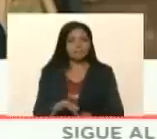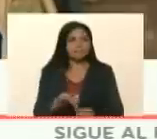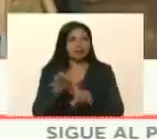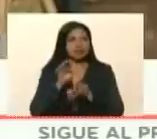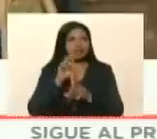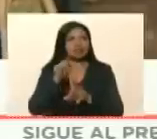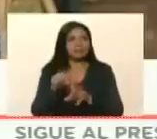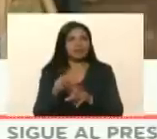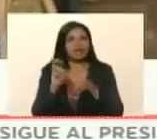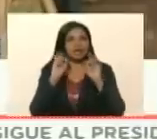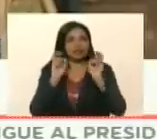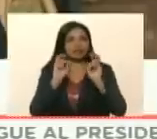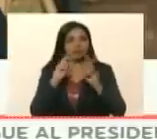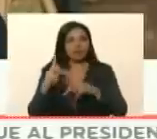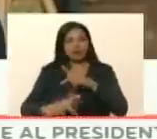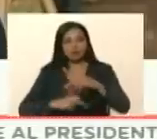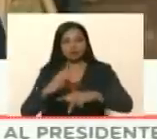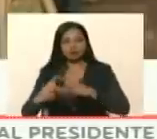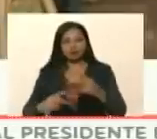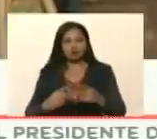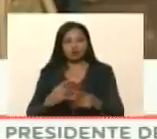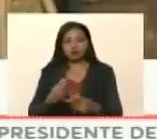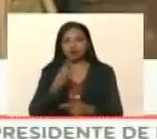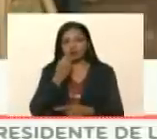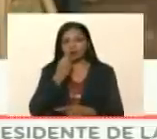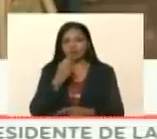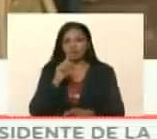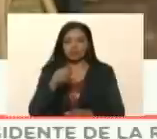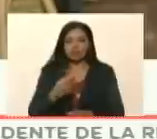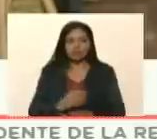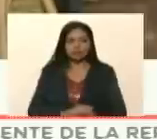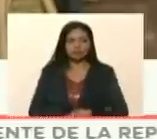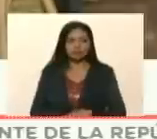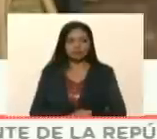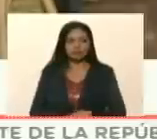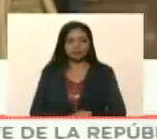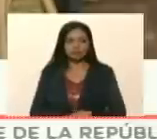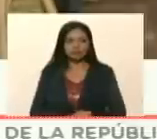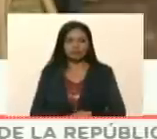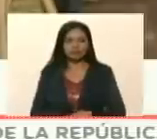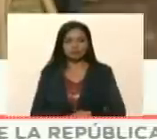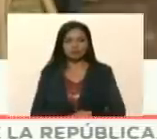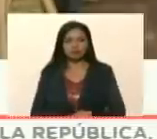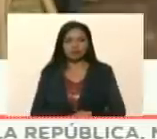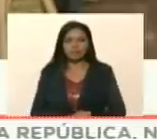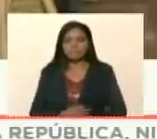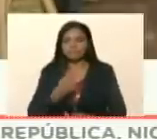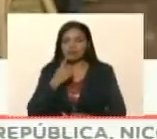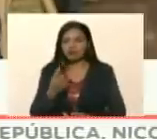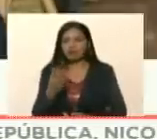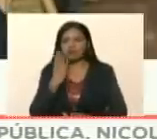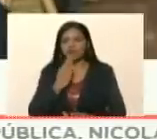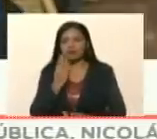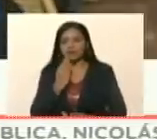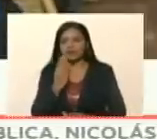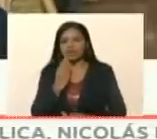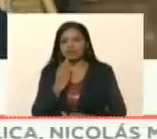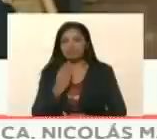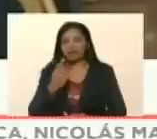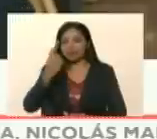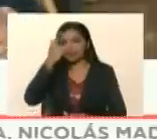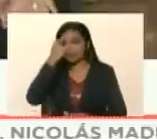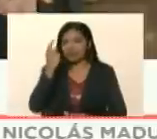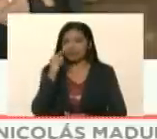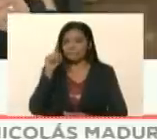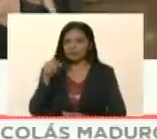del tema de la producción de alimentos. Me habló de la experiencia de la India, cuando la India,